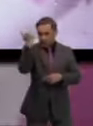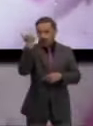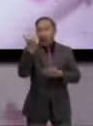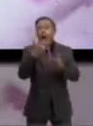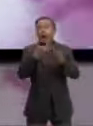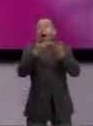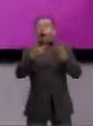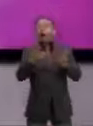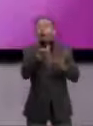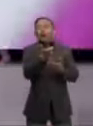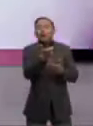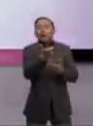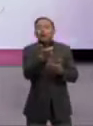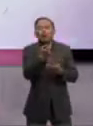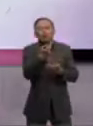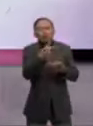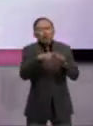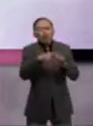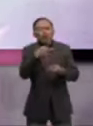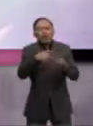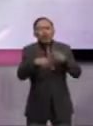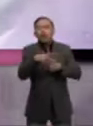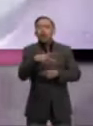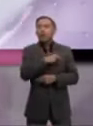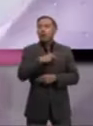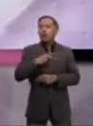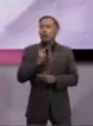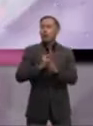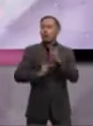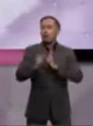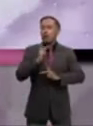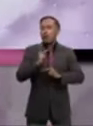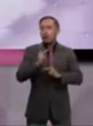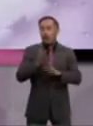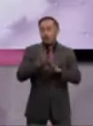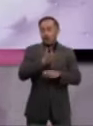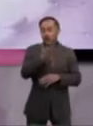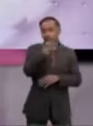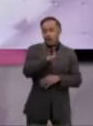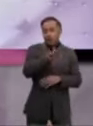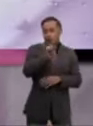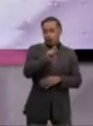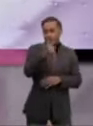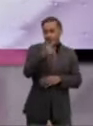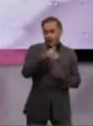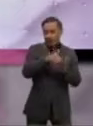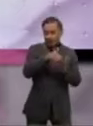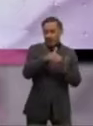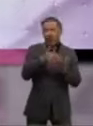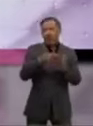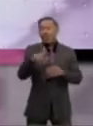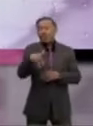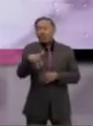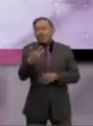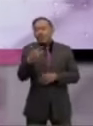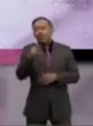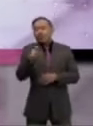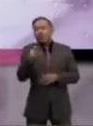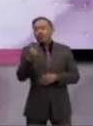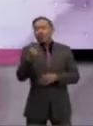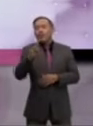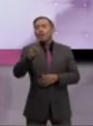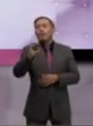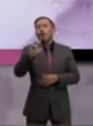dinero es prestado y que hemos crecido la deuda de 10.7 billones a 13.2 billones.